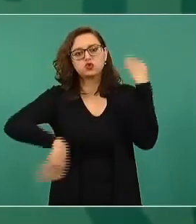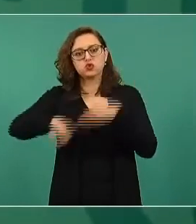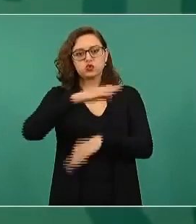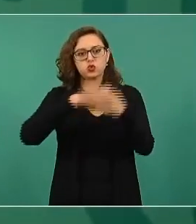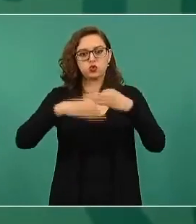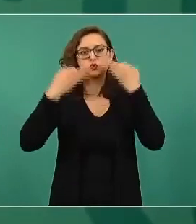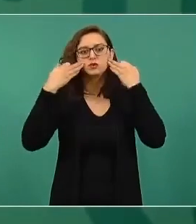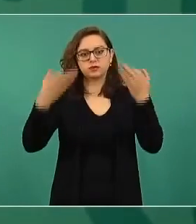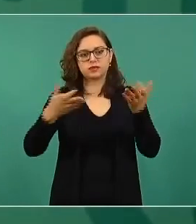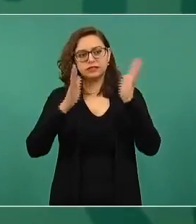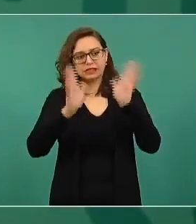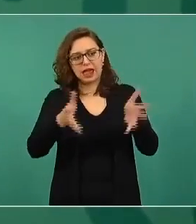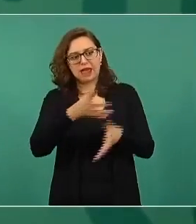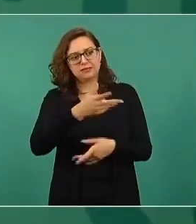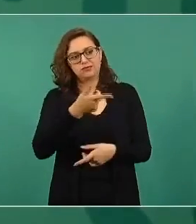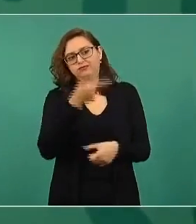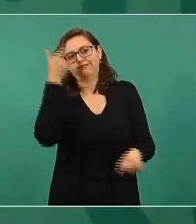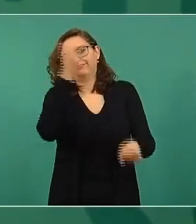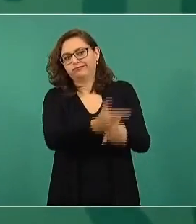ya se quitaron la máscara,